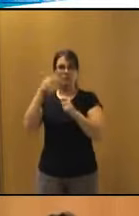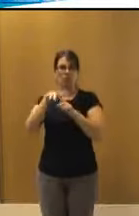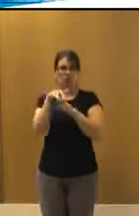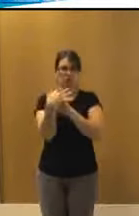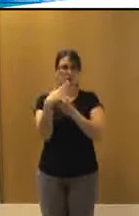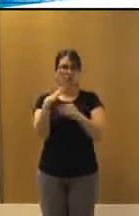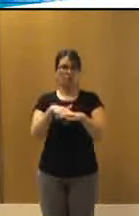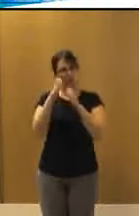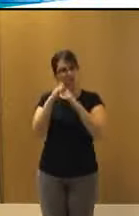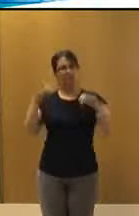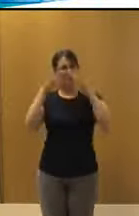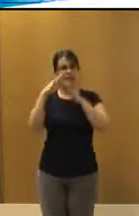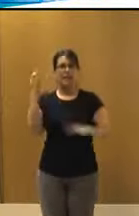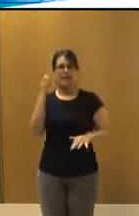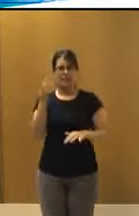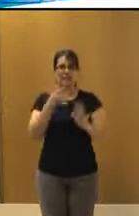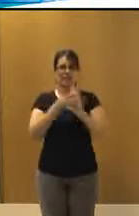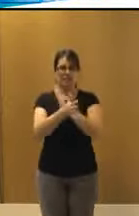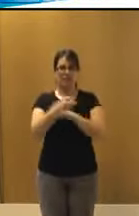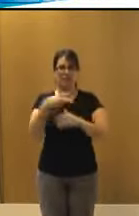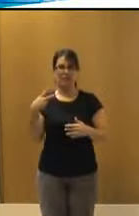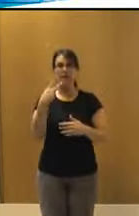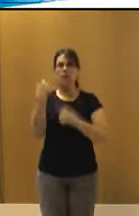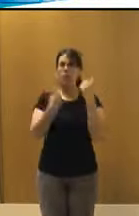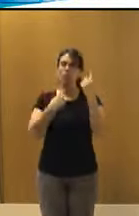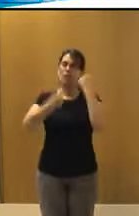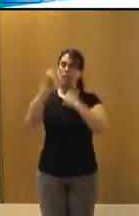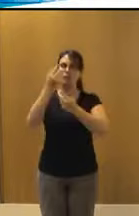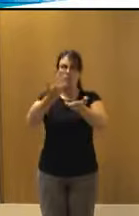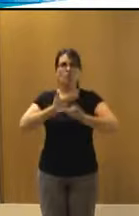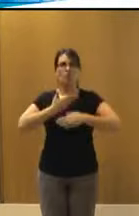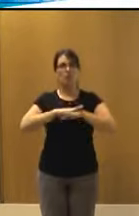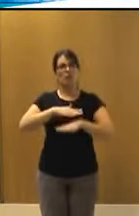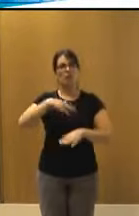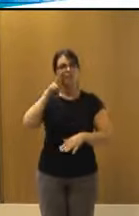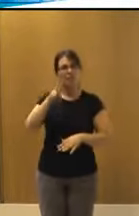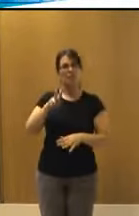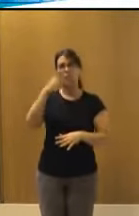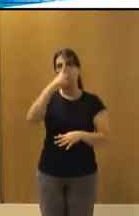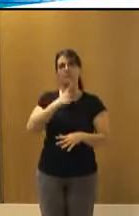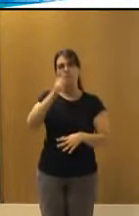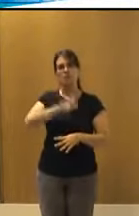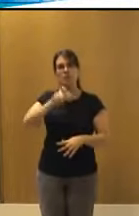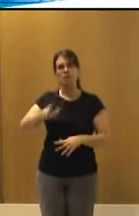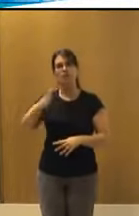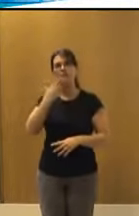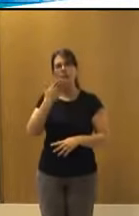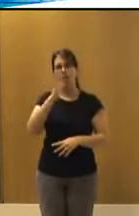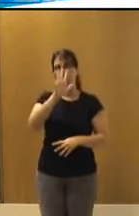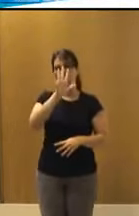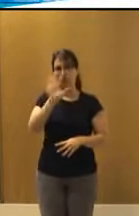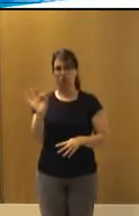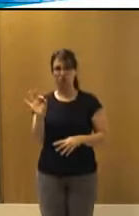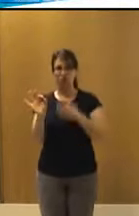Contextualizando un poco más, comentaremos que algunos datos que nos ayudan a ver la evolución del perfil de las personas de